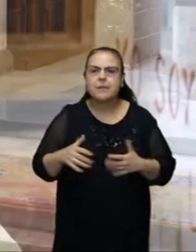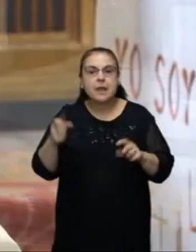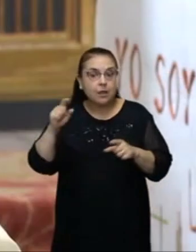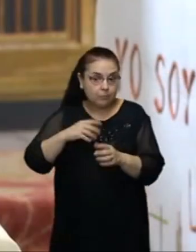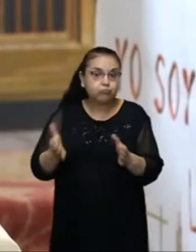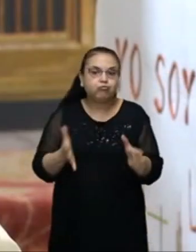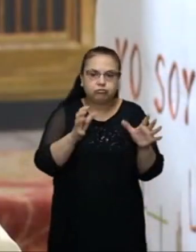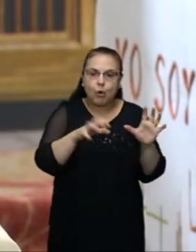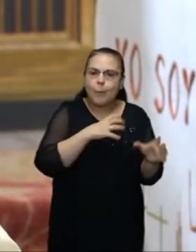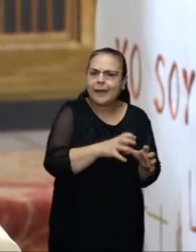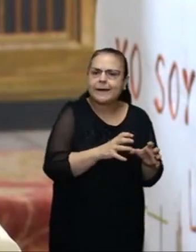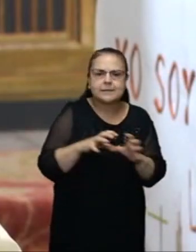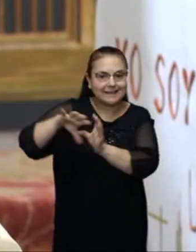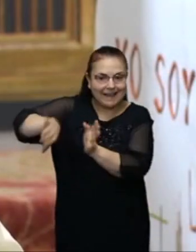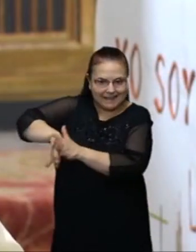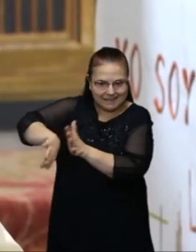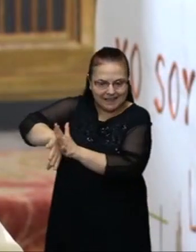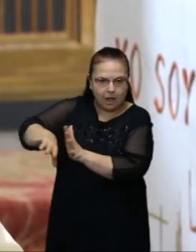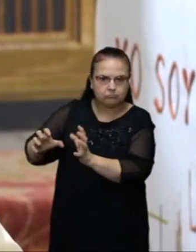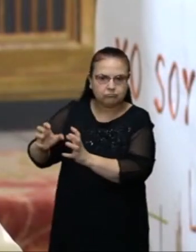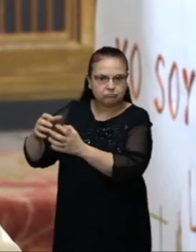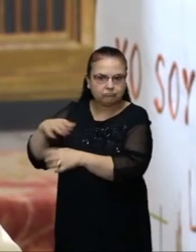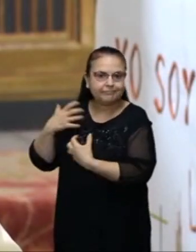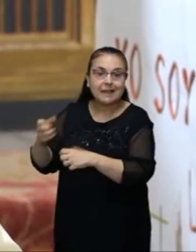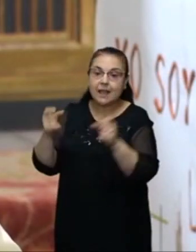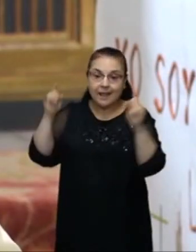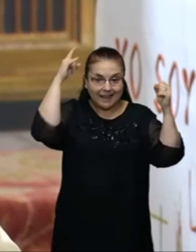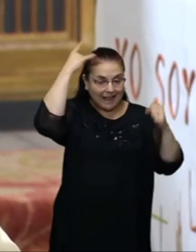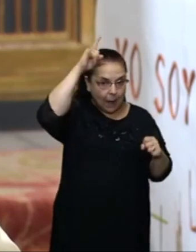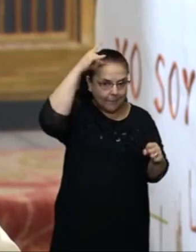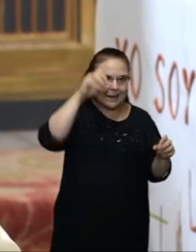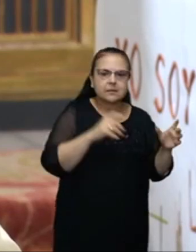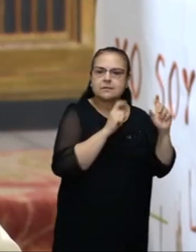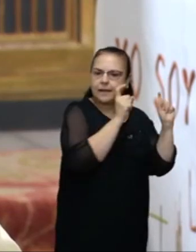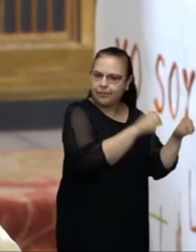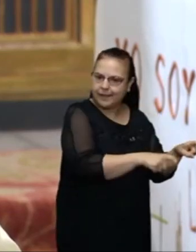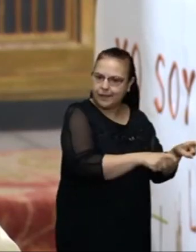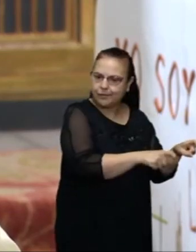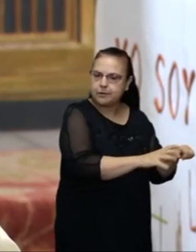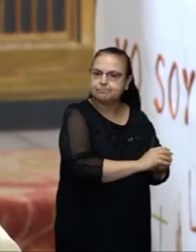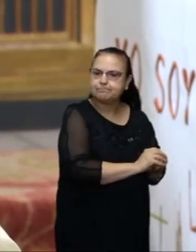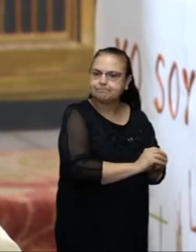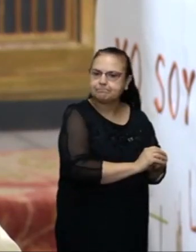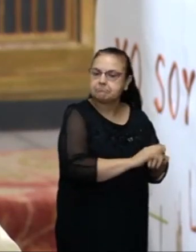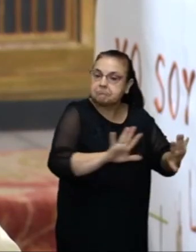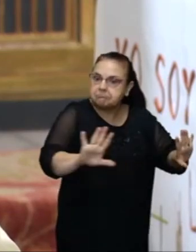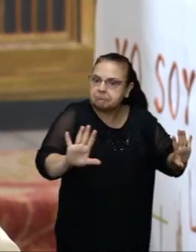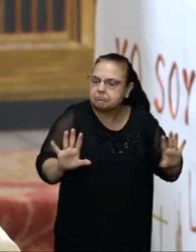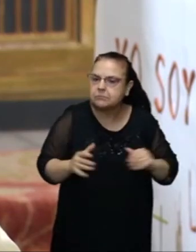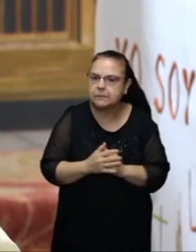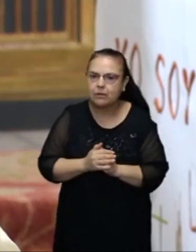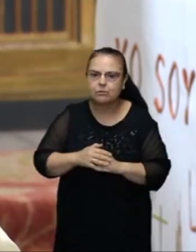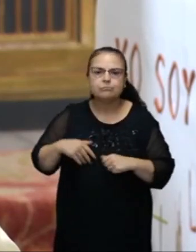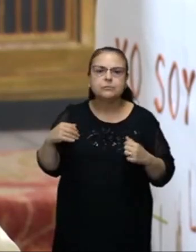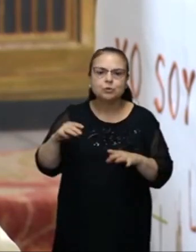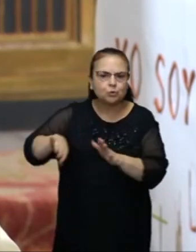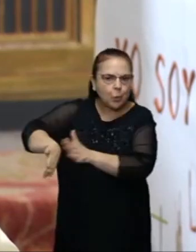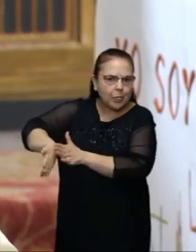pondrá las ovejas a su derecha y las cabras a su izquierda. Entonces dirá el rey a los de su